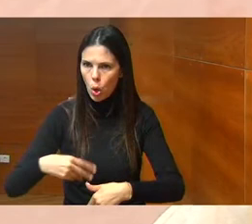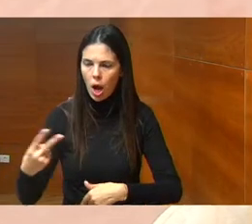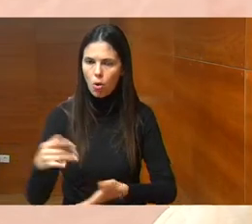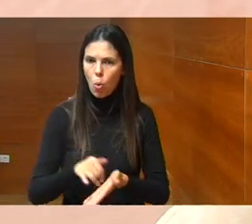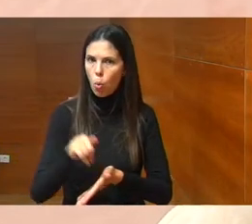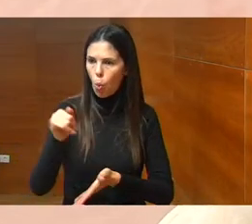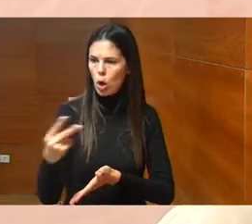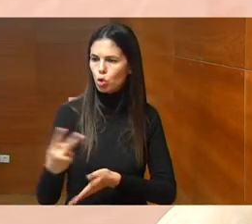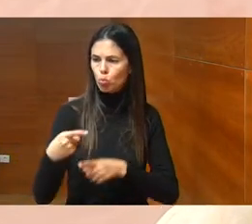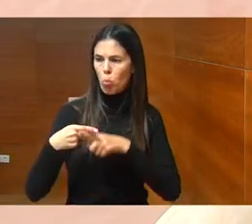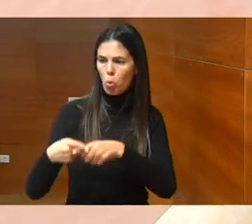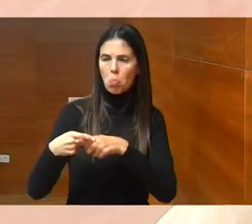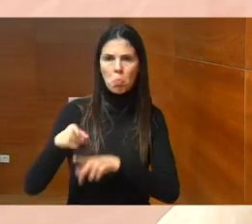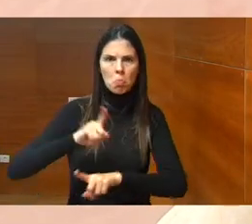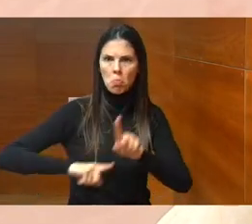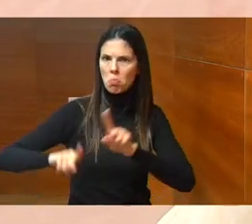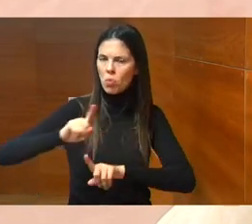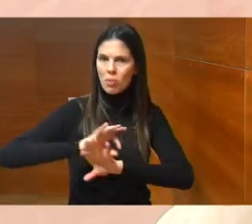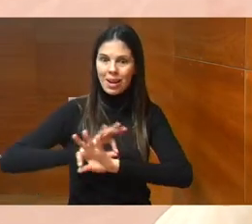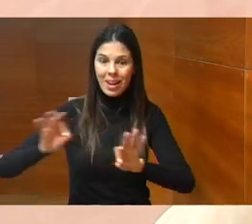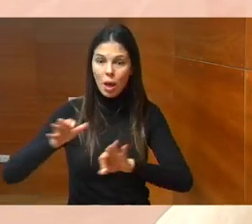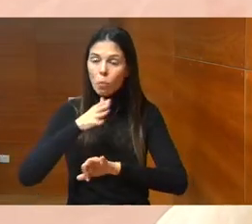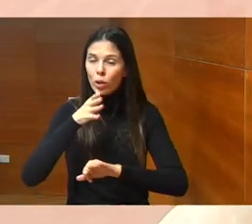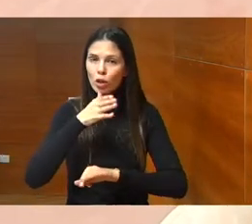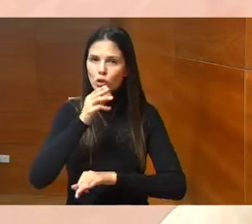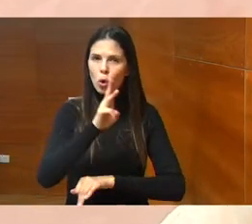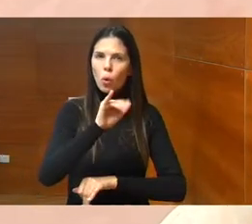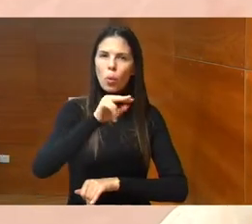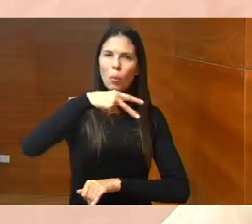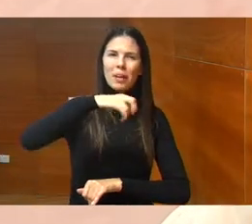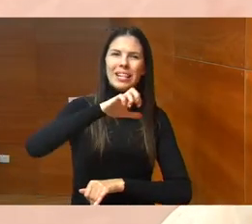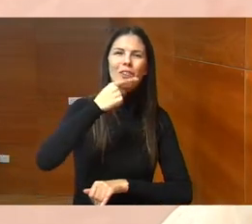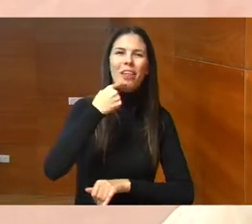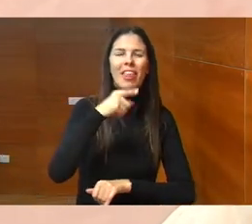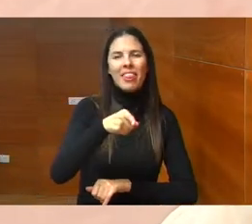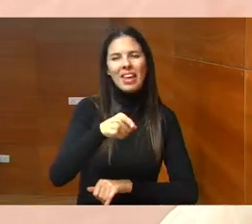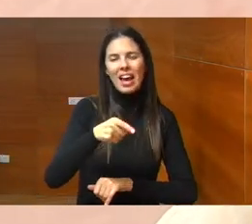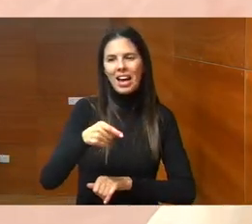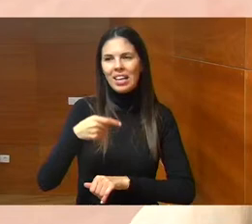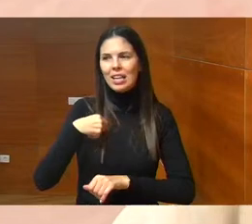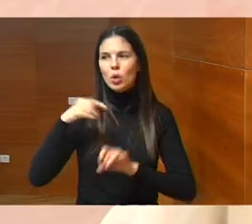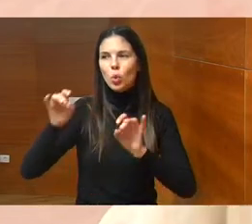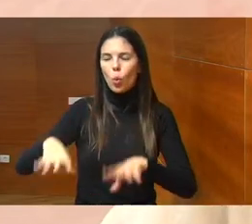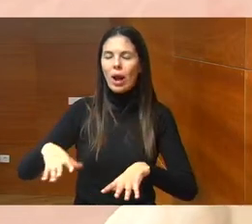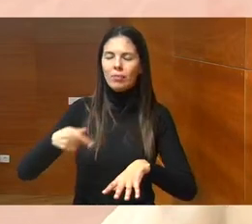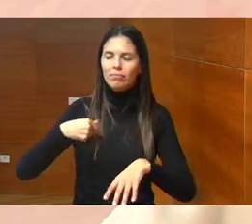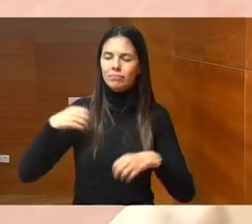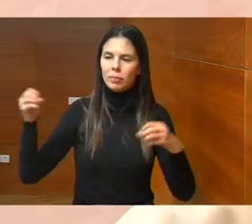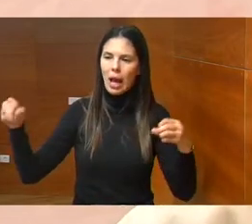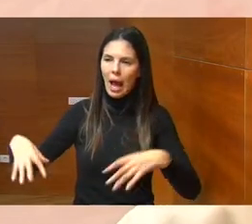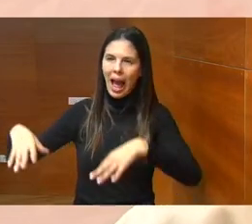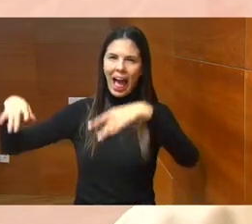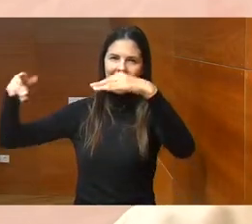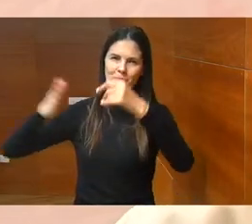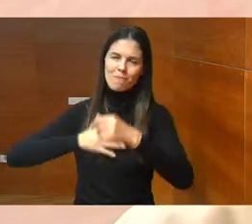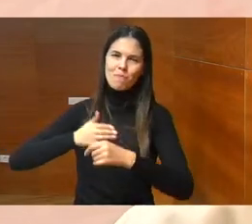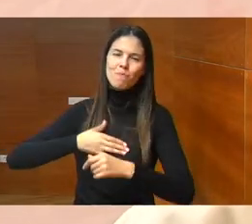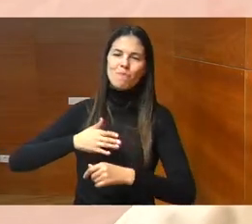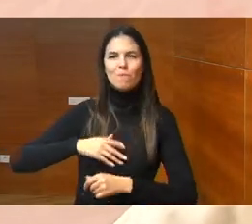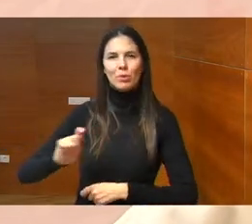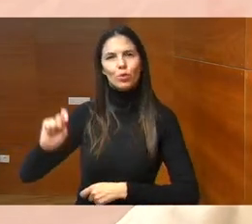compartieron y por eso él llamaba afada dos neutronfos no y mantivero un contacto